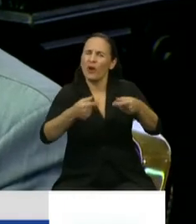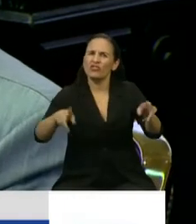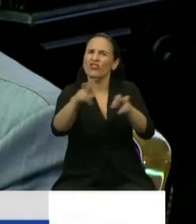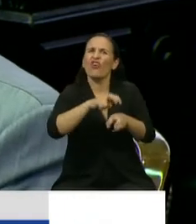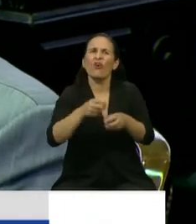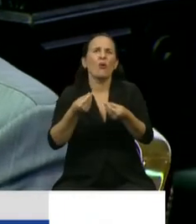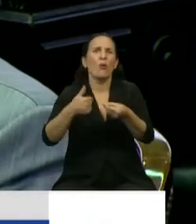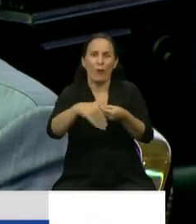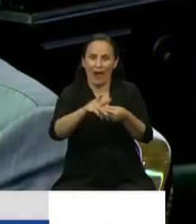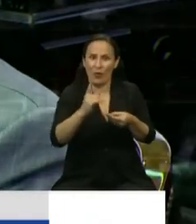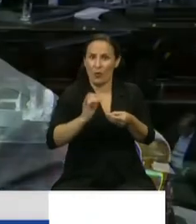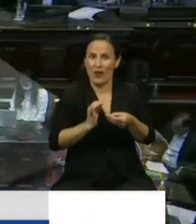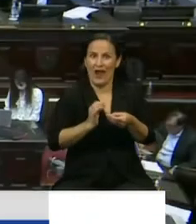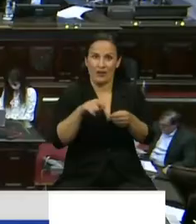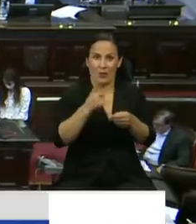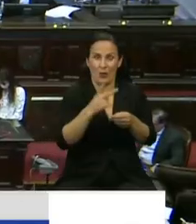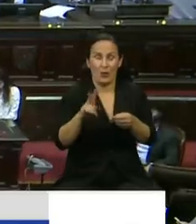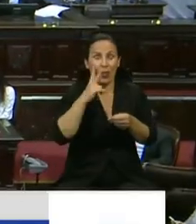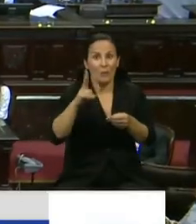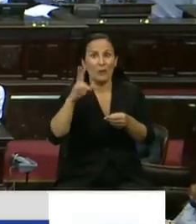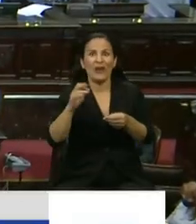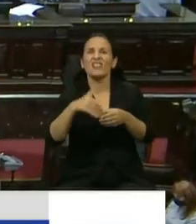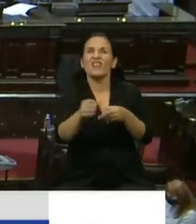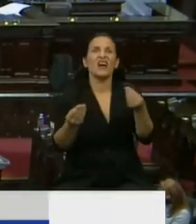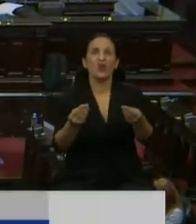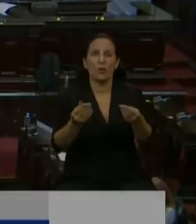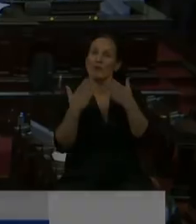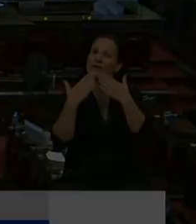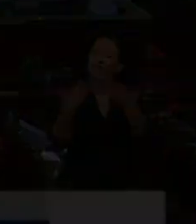administrar durante este año 2020. Gracias, señor. Gracias, diputado.